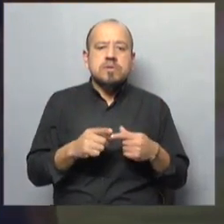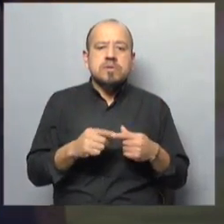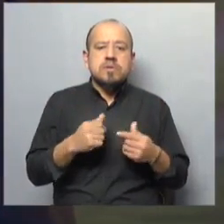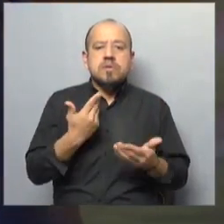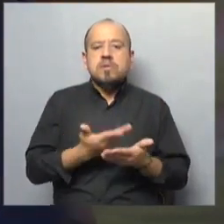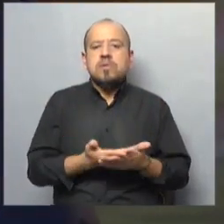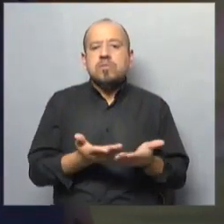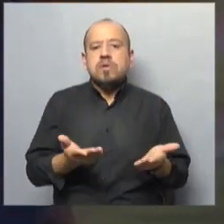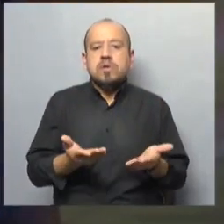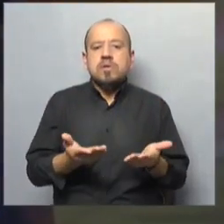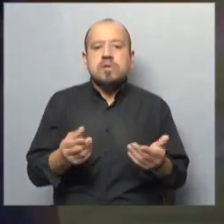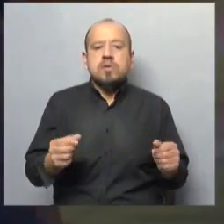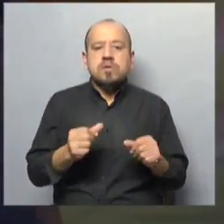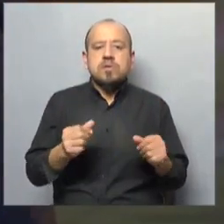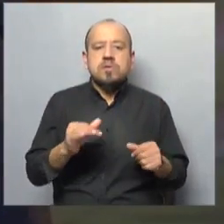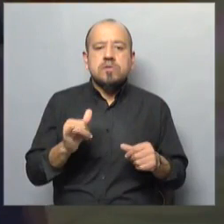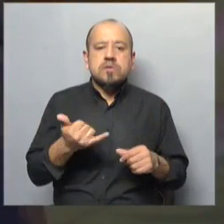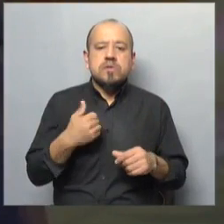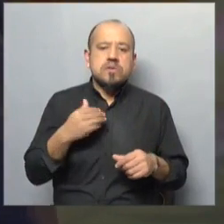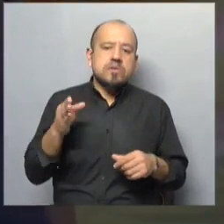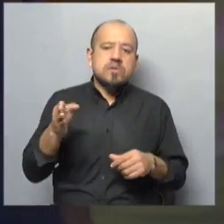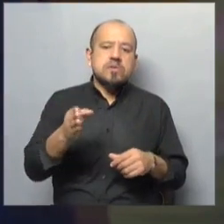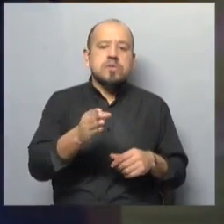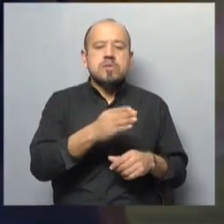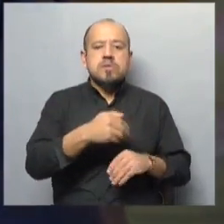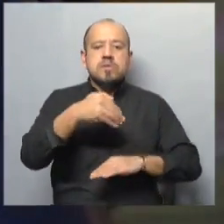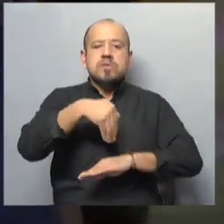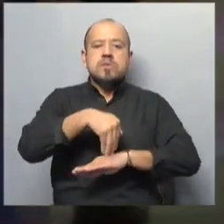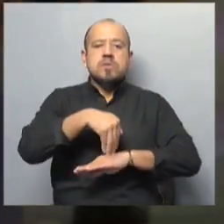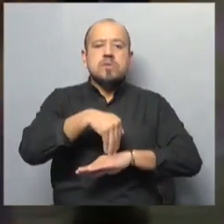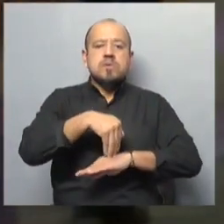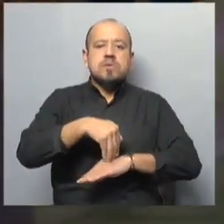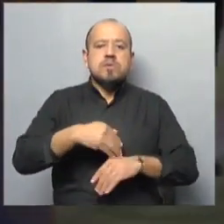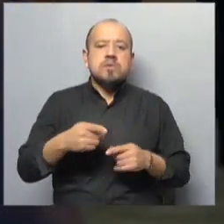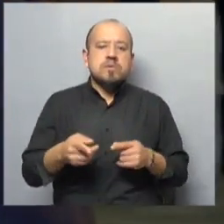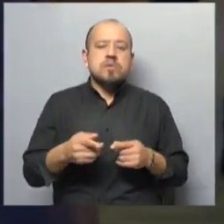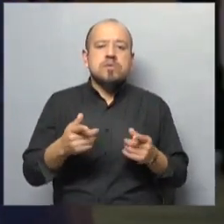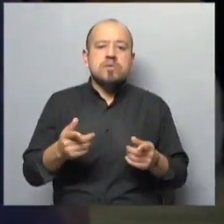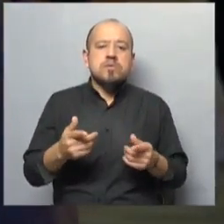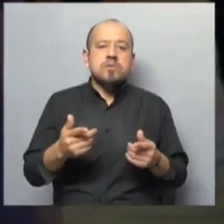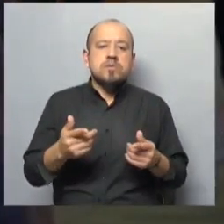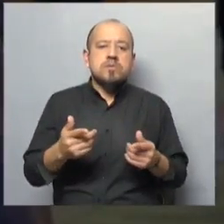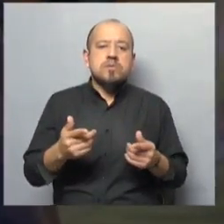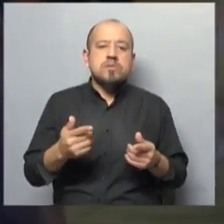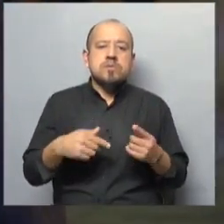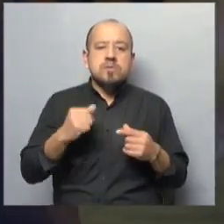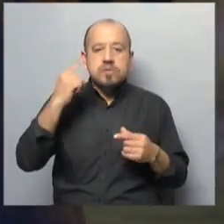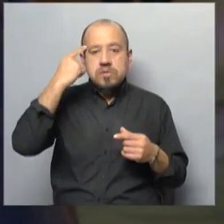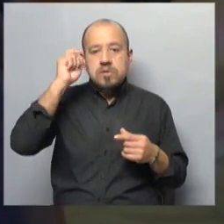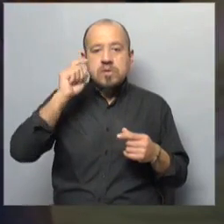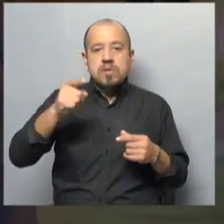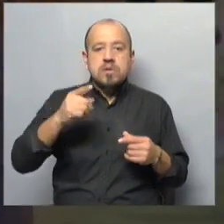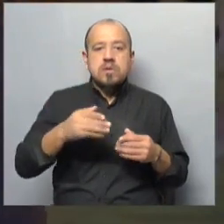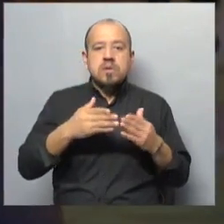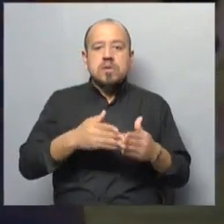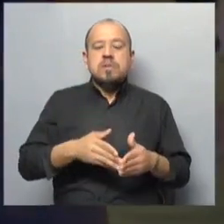propuestas que han hecho los vecinos. Cuando nosotros ya hicimos una recorrida por todos los municipios y nos han hecho, nos han dado ideas, las piscinas de